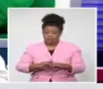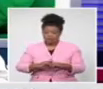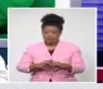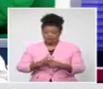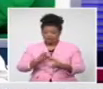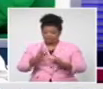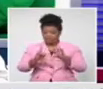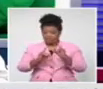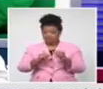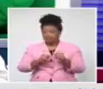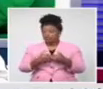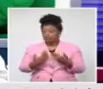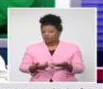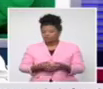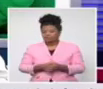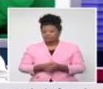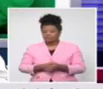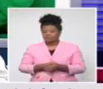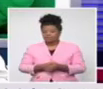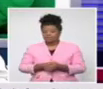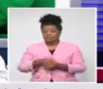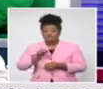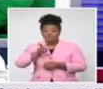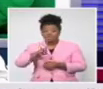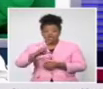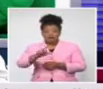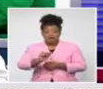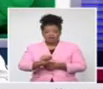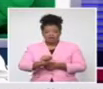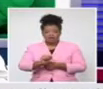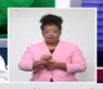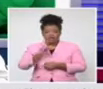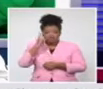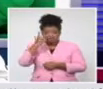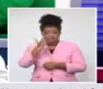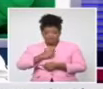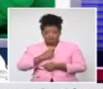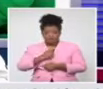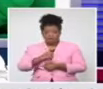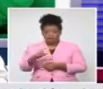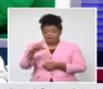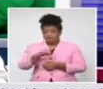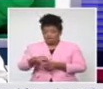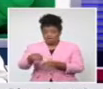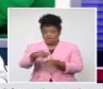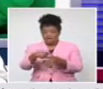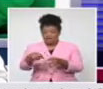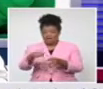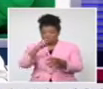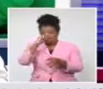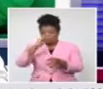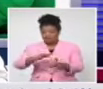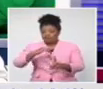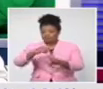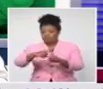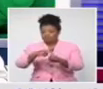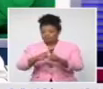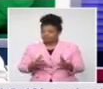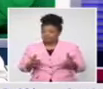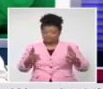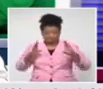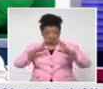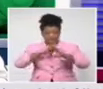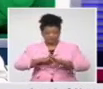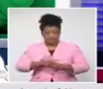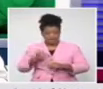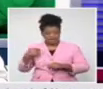Villa Clara, ni Ciego de Ávila, ni Camagüey, y el municipio especial de la Juventud, que no confirmó casos en el día de